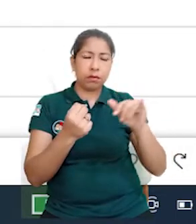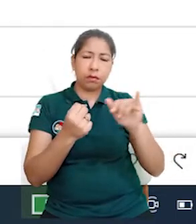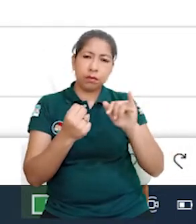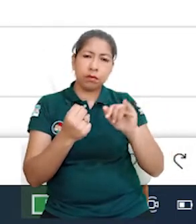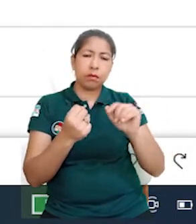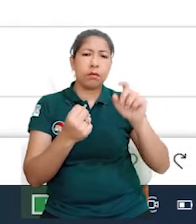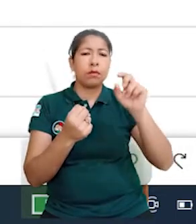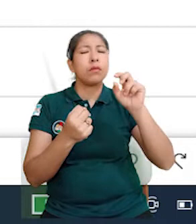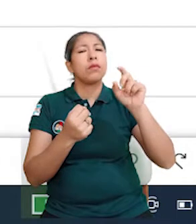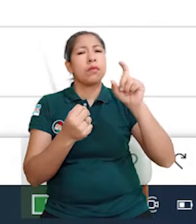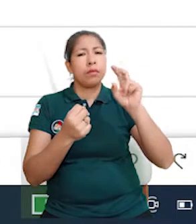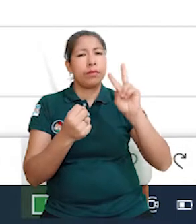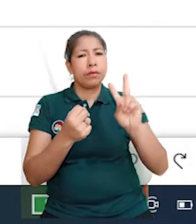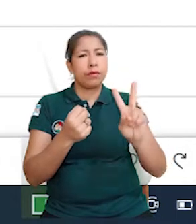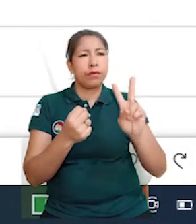entre 1,